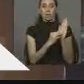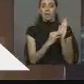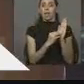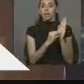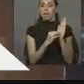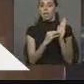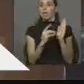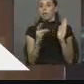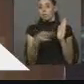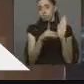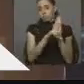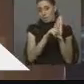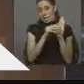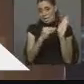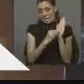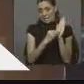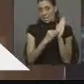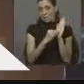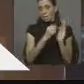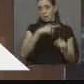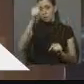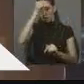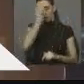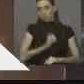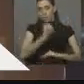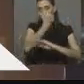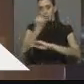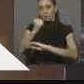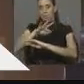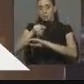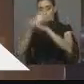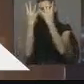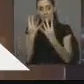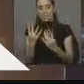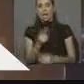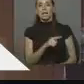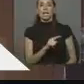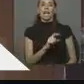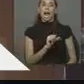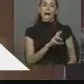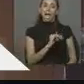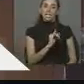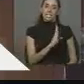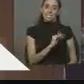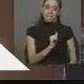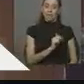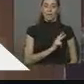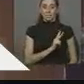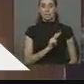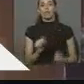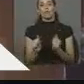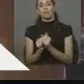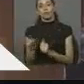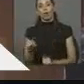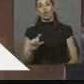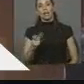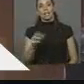Y René Manuel García, con Armando Arancibia, fueron invitados a un programa de televisión,